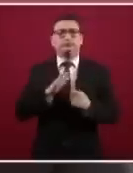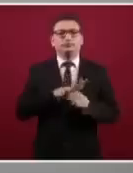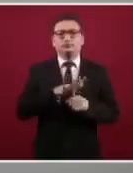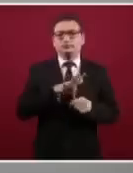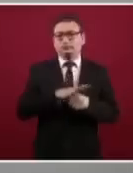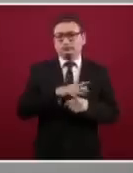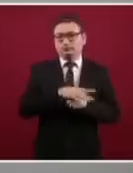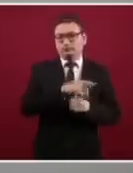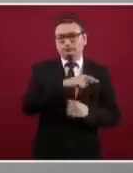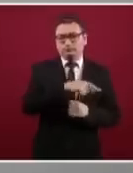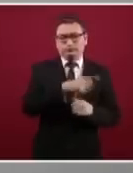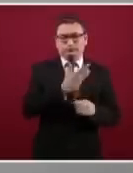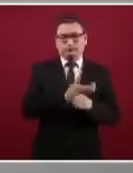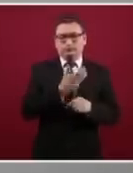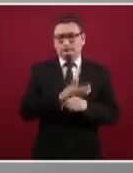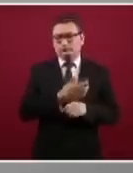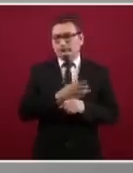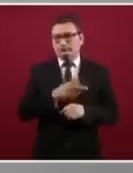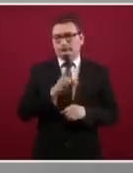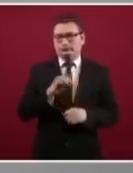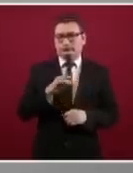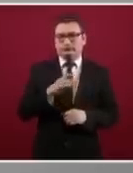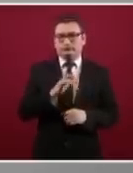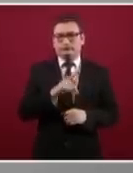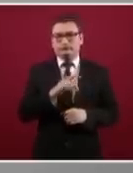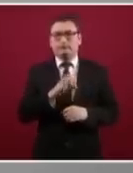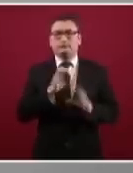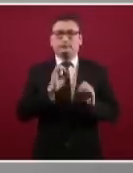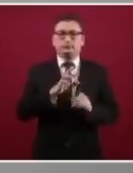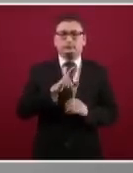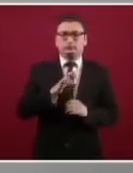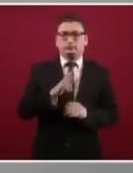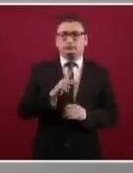Demócrata, hay